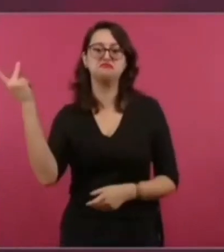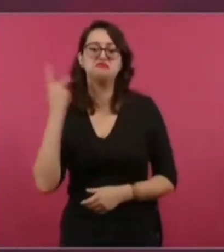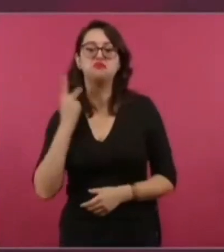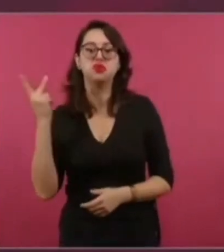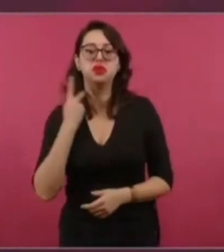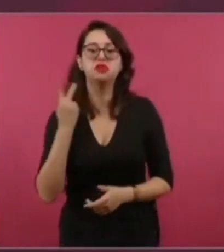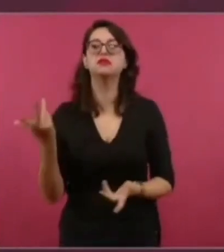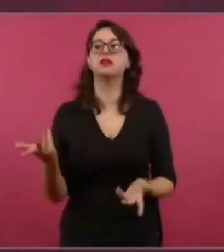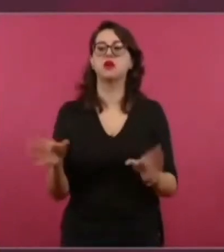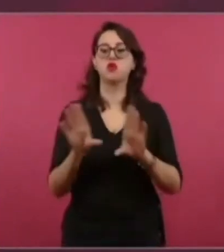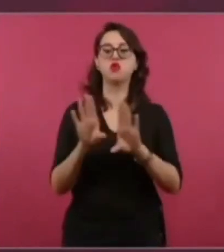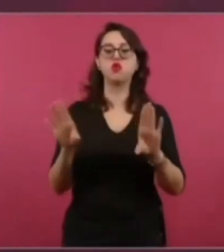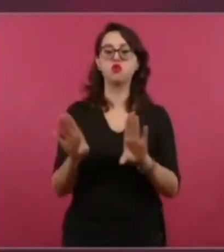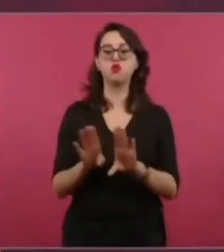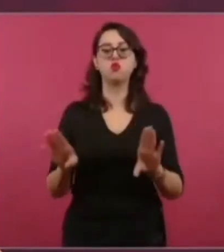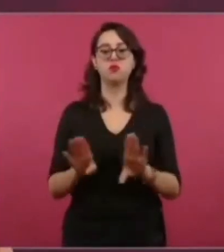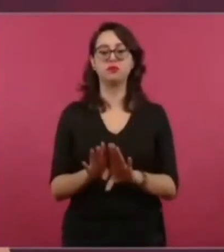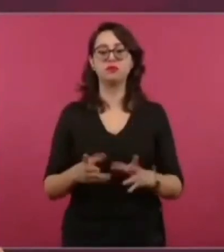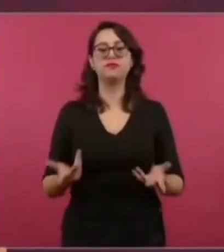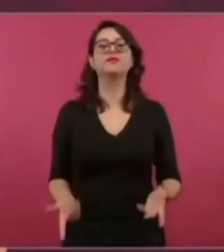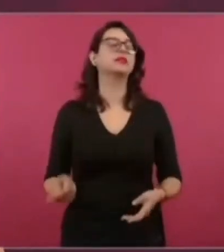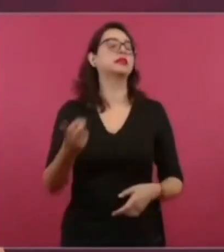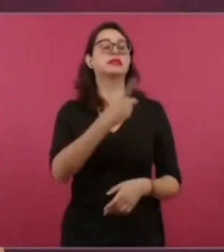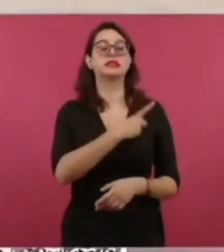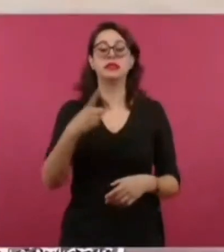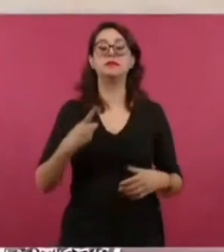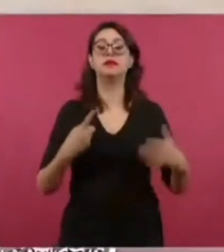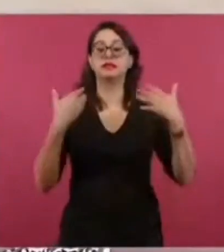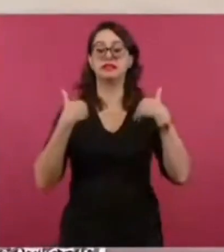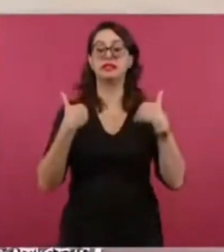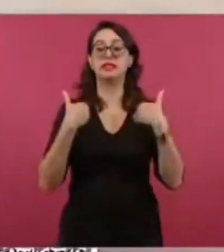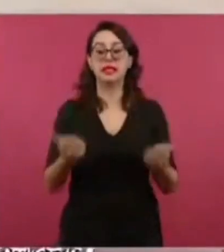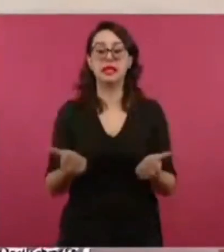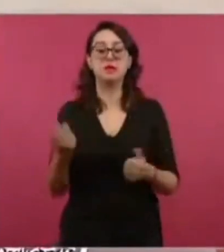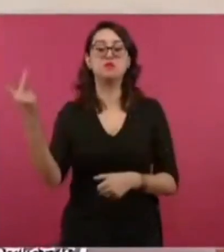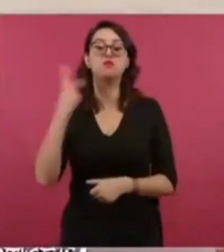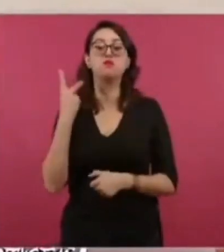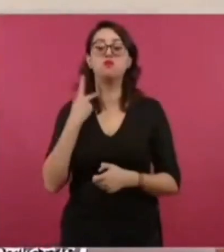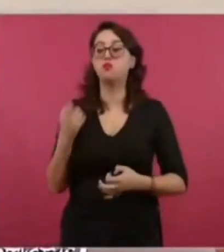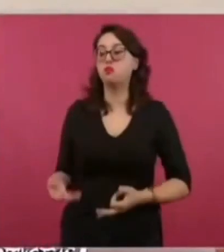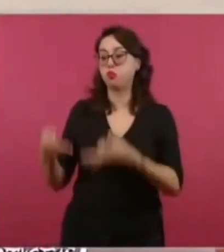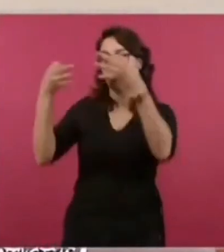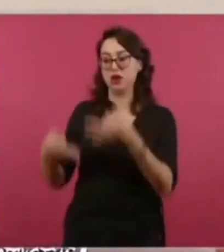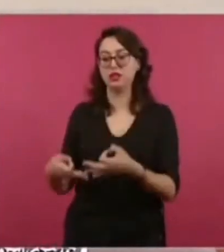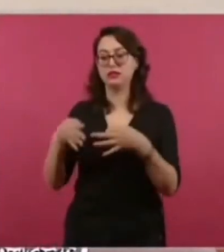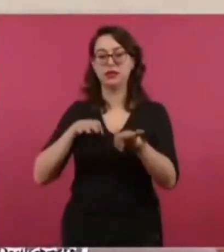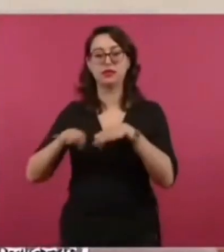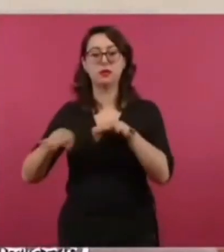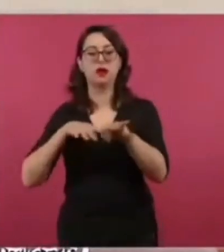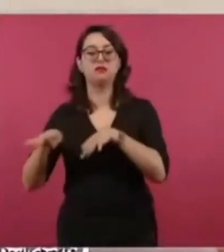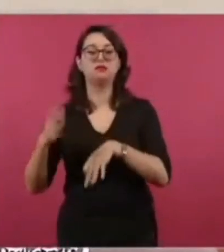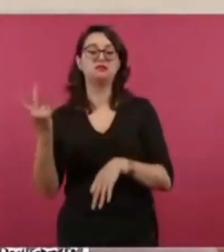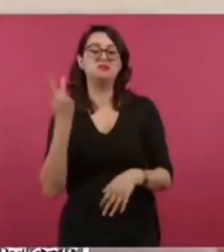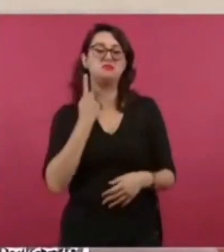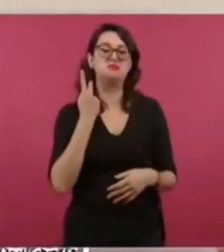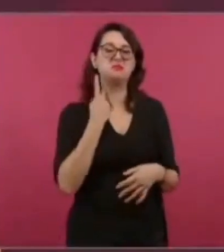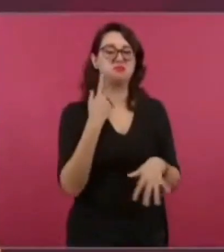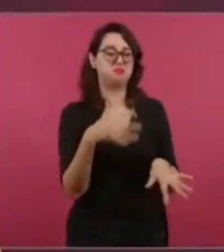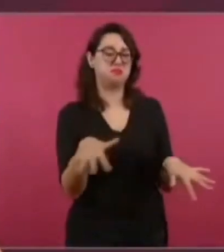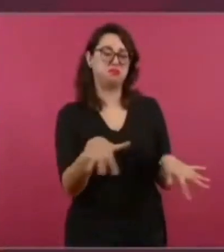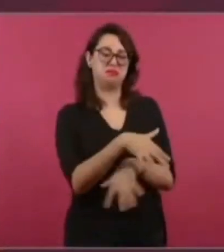Reclamándole a la sí, pero hay que esperarnos, o sea, hay que esperarnos, porque está interesante, es muy interesante que estos